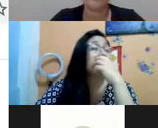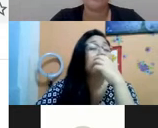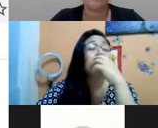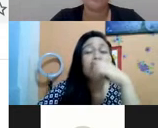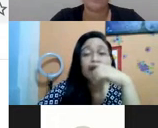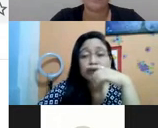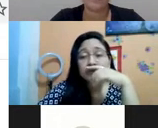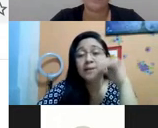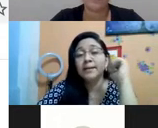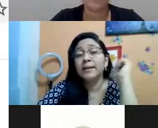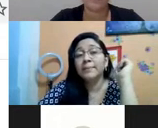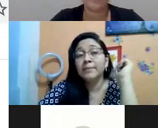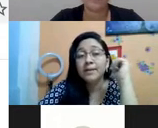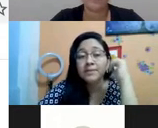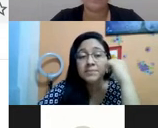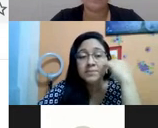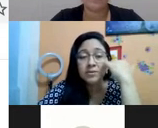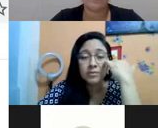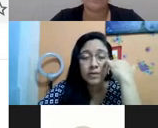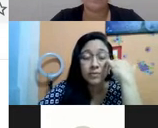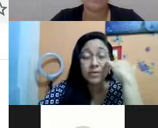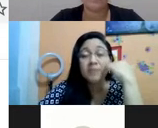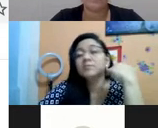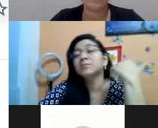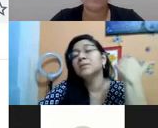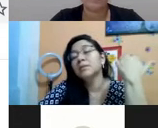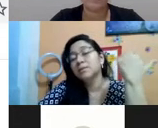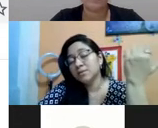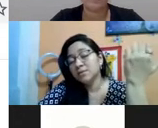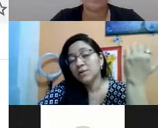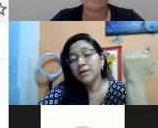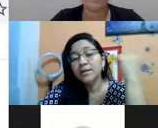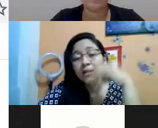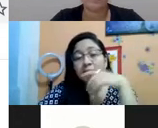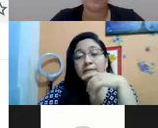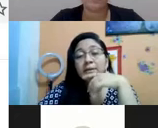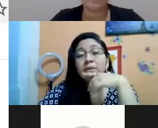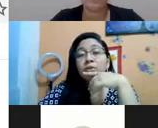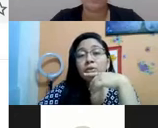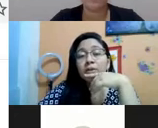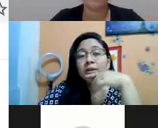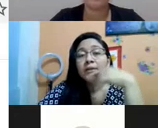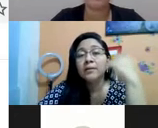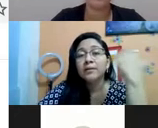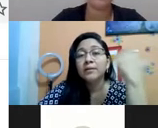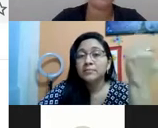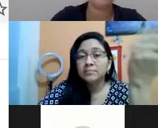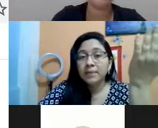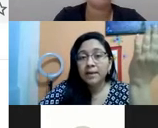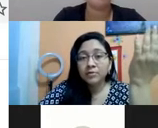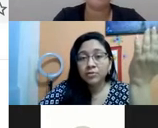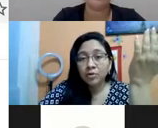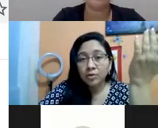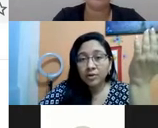se recomienda que la primera sección es una sección general, donde